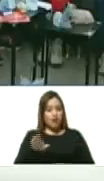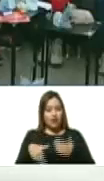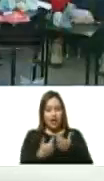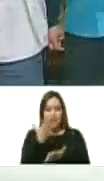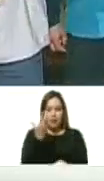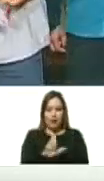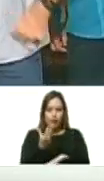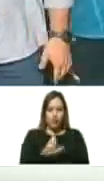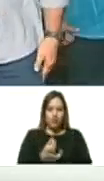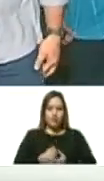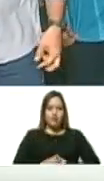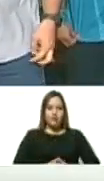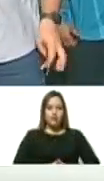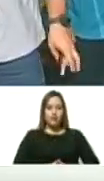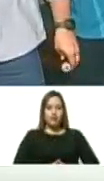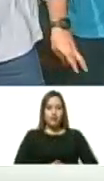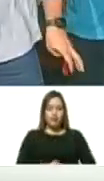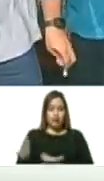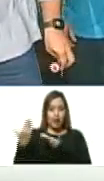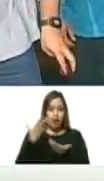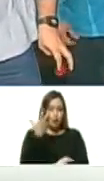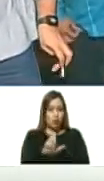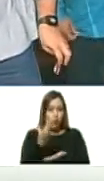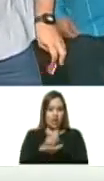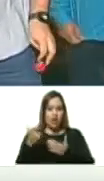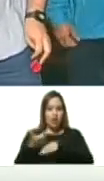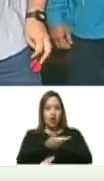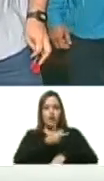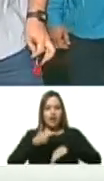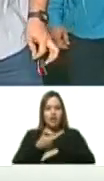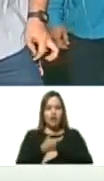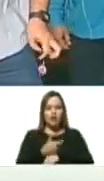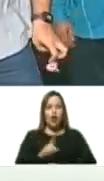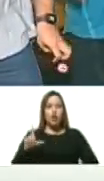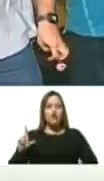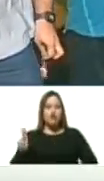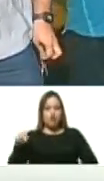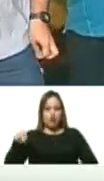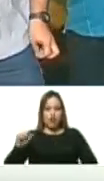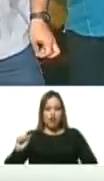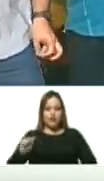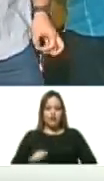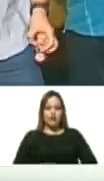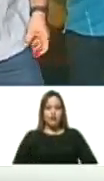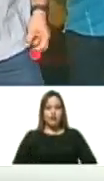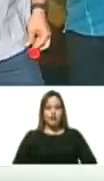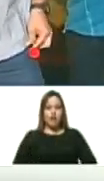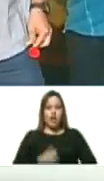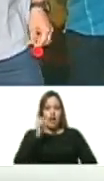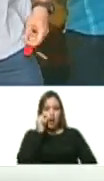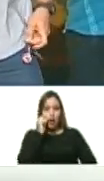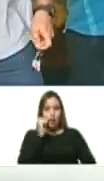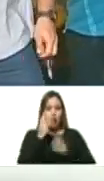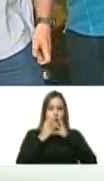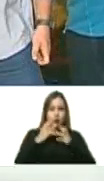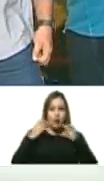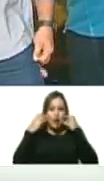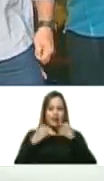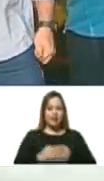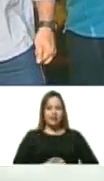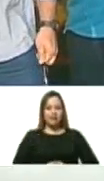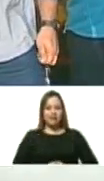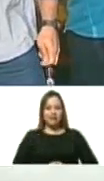Allá en Maturín está el gobernador Ernesto Luna, el hombre de las barbas, Don